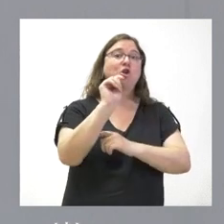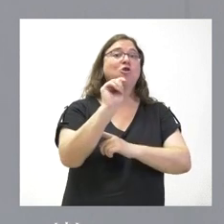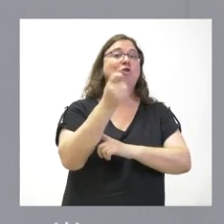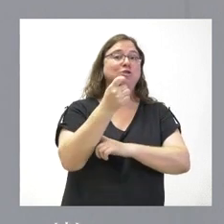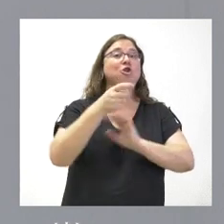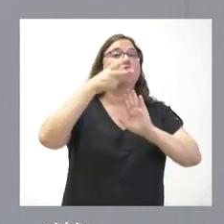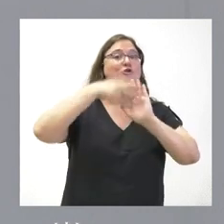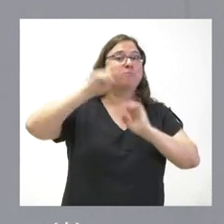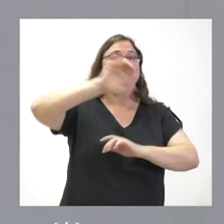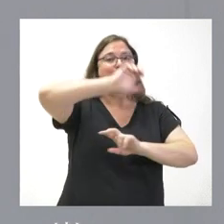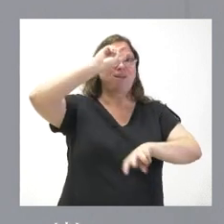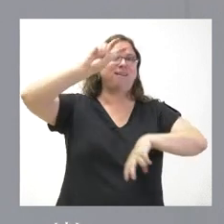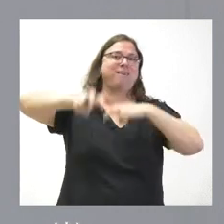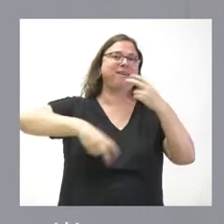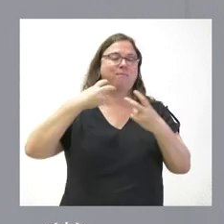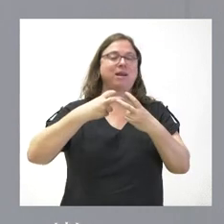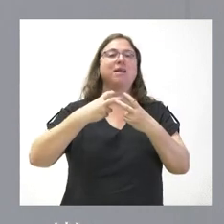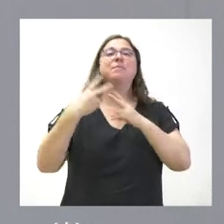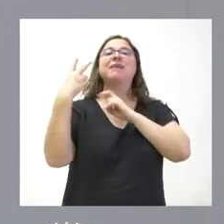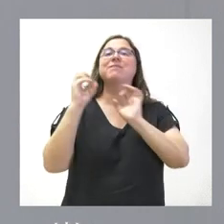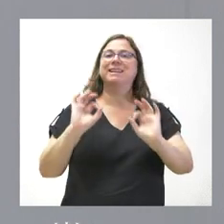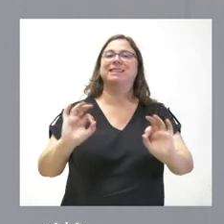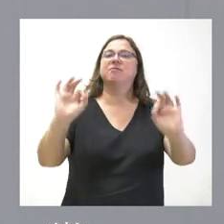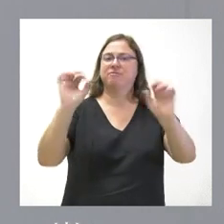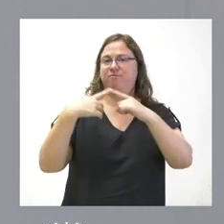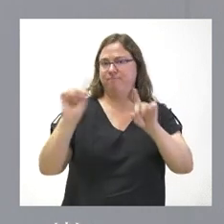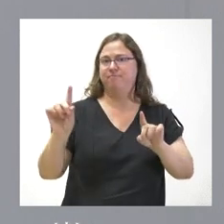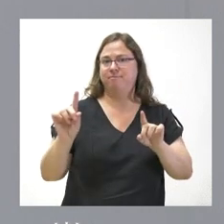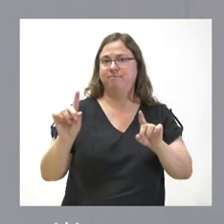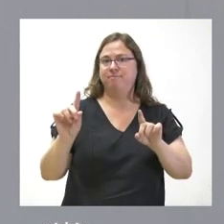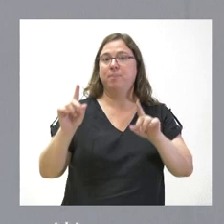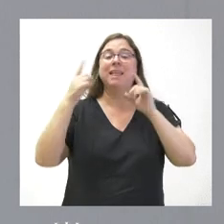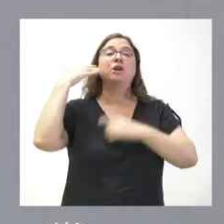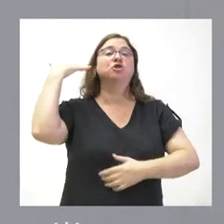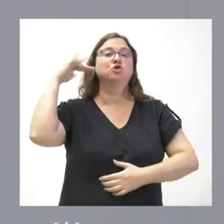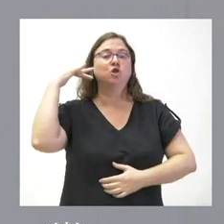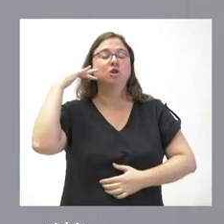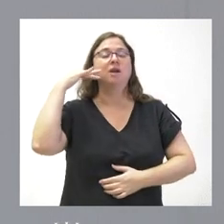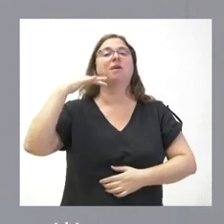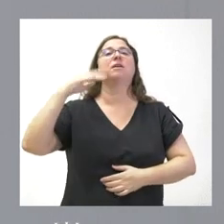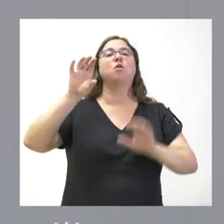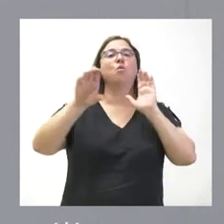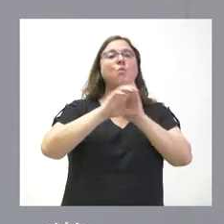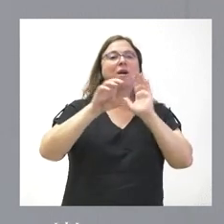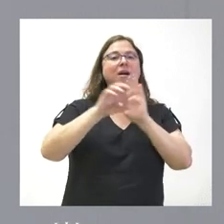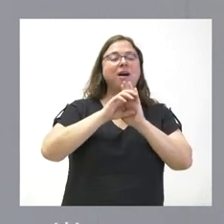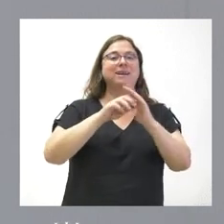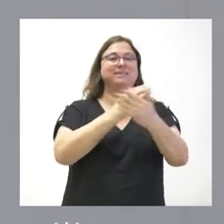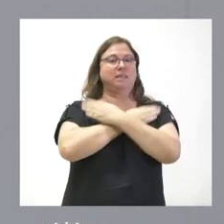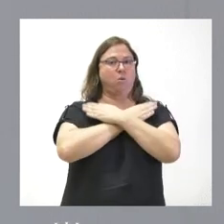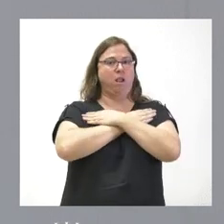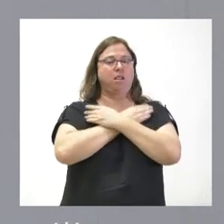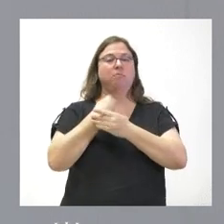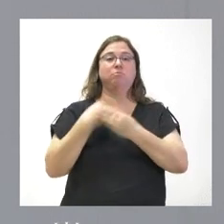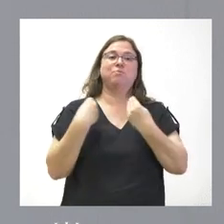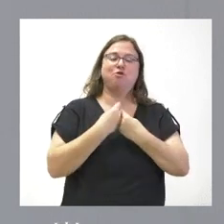normativa europea para permitir esta fiscalidad diferenciada en Soria cuenca y teruel junto con las comunidades de Castilla la